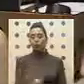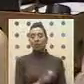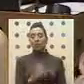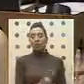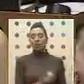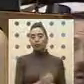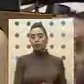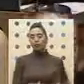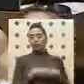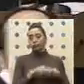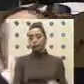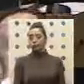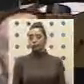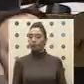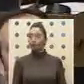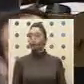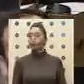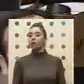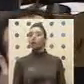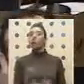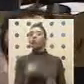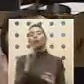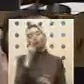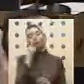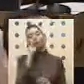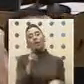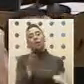recaudatorio, es que sería un impuesto verde,